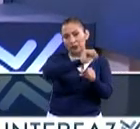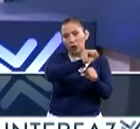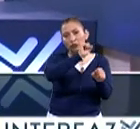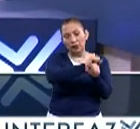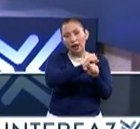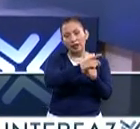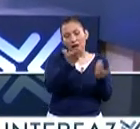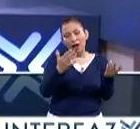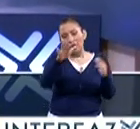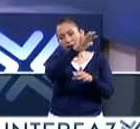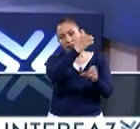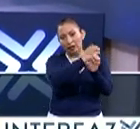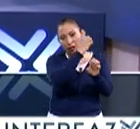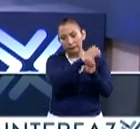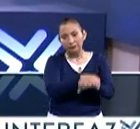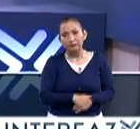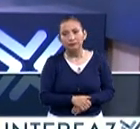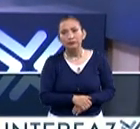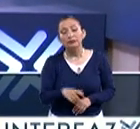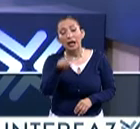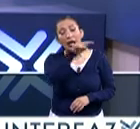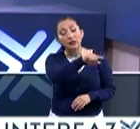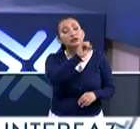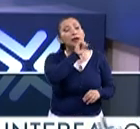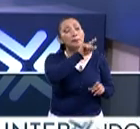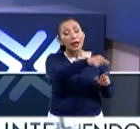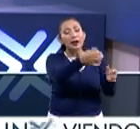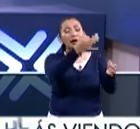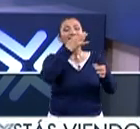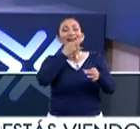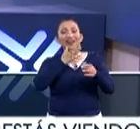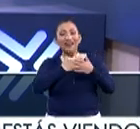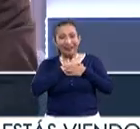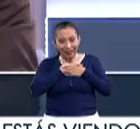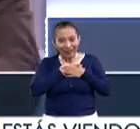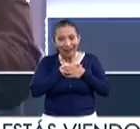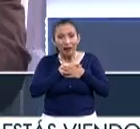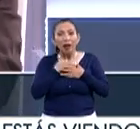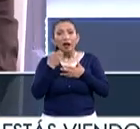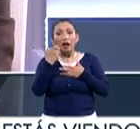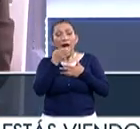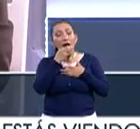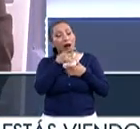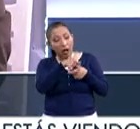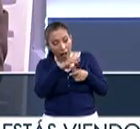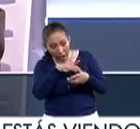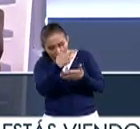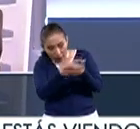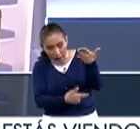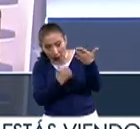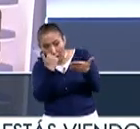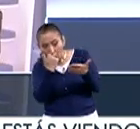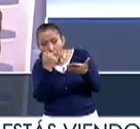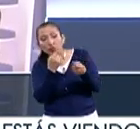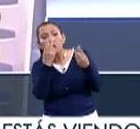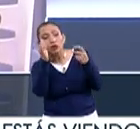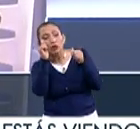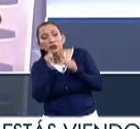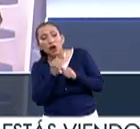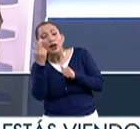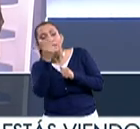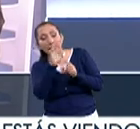telesecundaria que es a nivel estatal. Y ellos a su vez nos pasarán este padrón de estudiantes